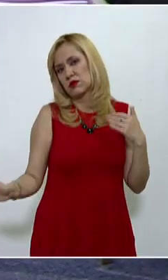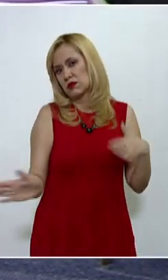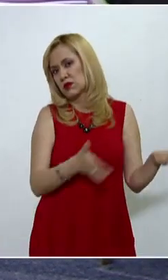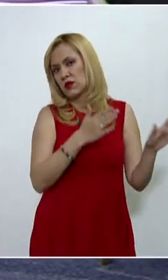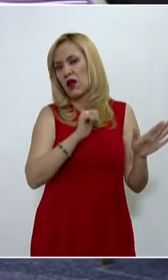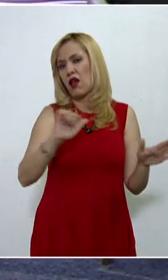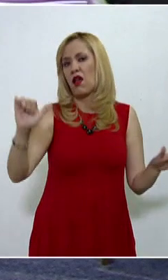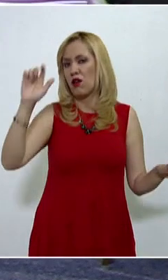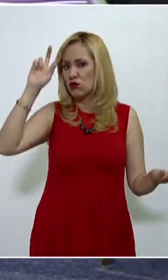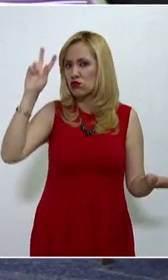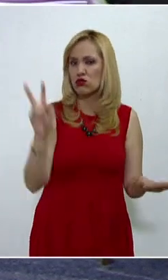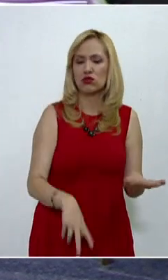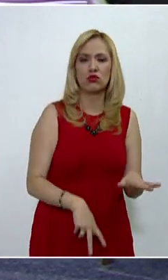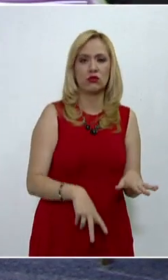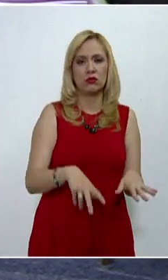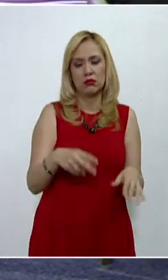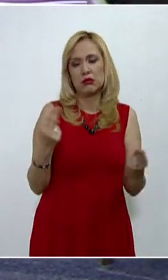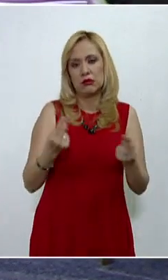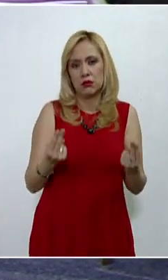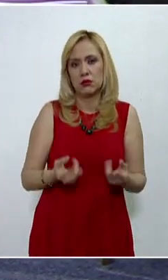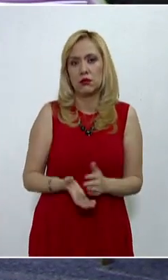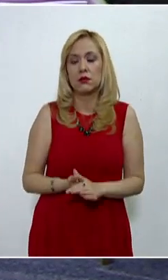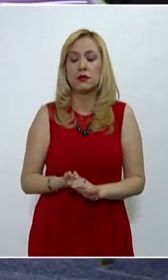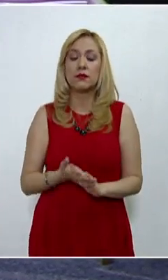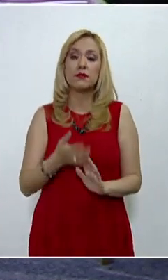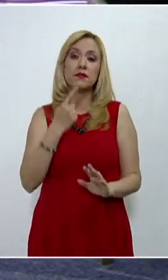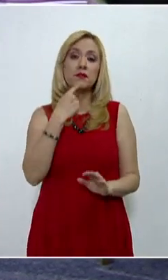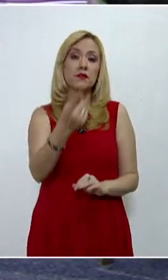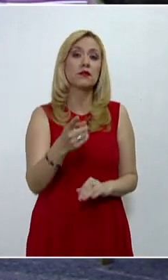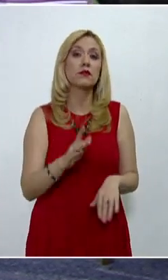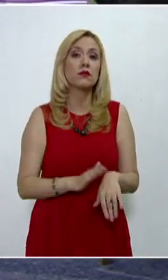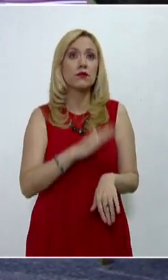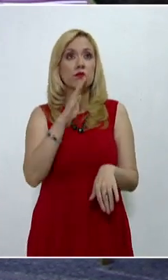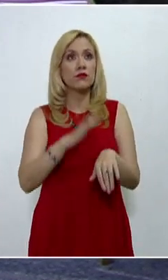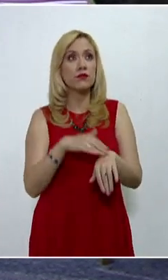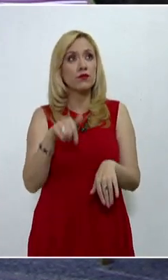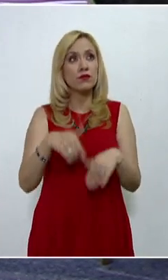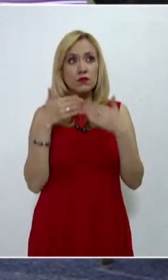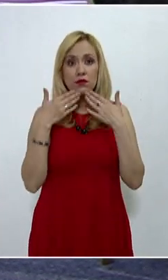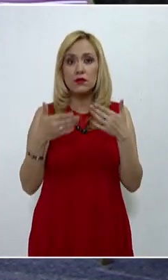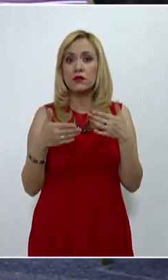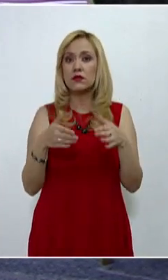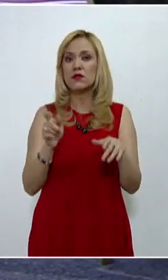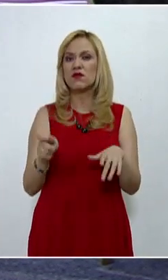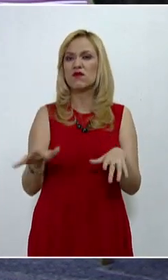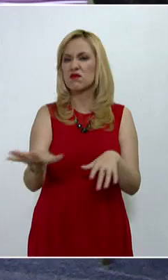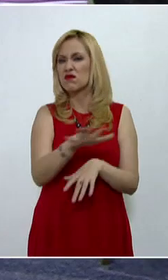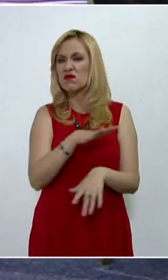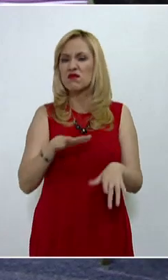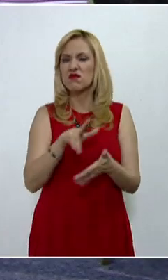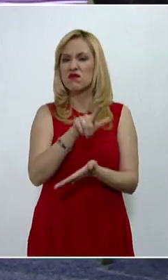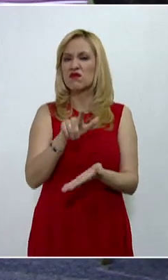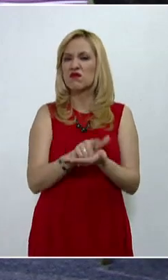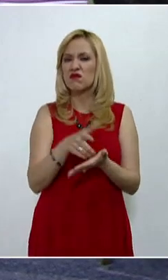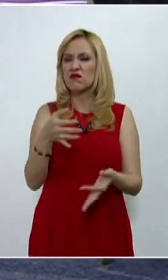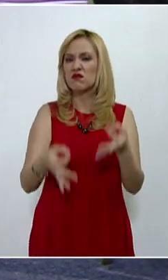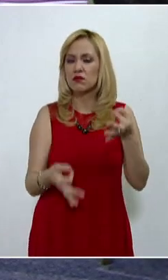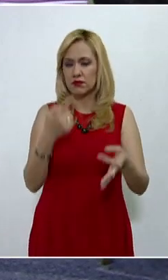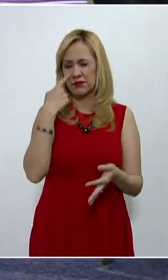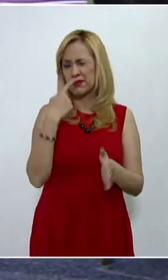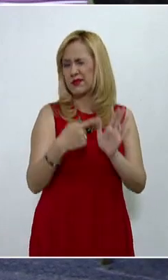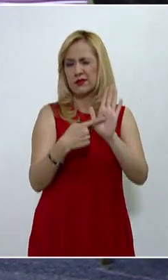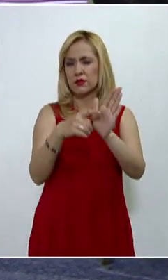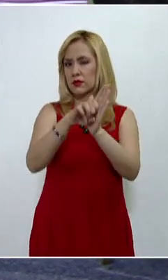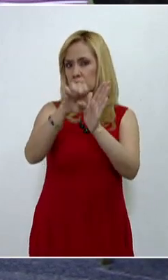quisiera tocar el tema de precisamente, como bien comentas, de la eficiencia del sistema de justicia. Y pongo un caso